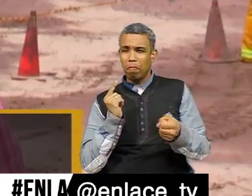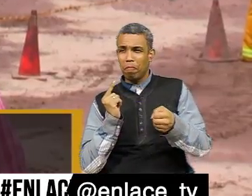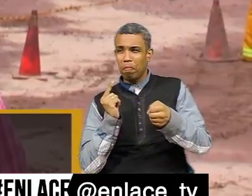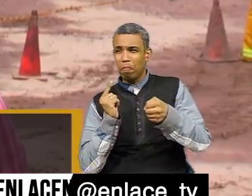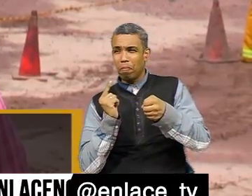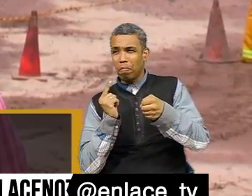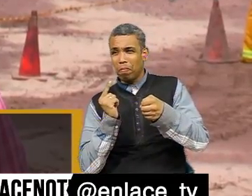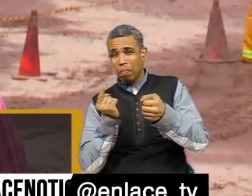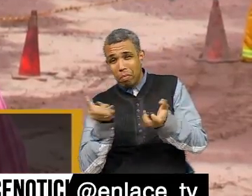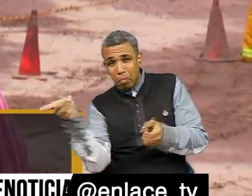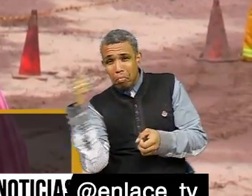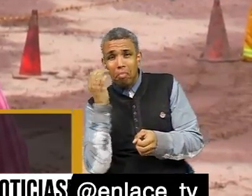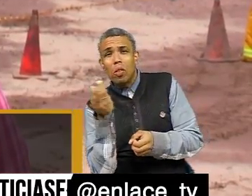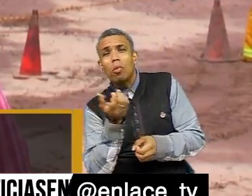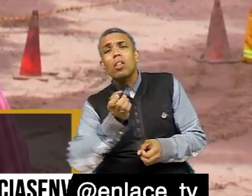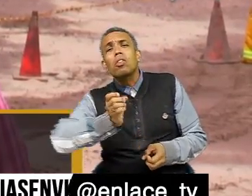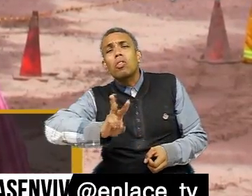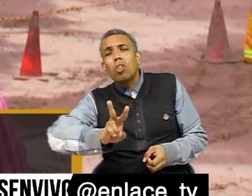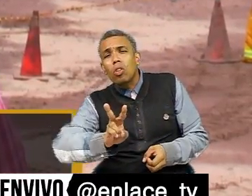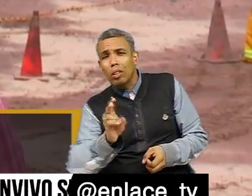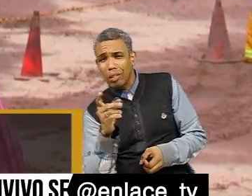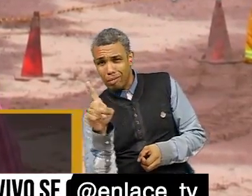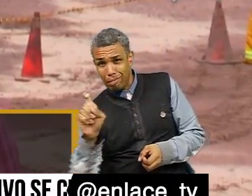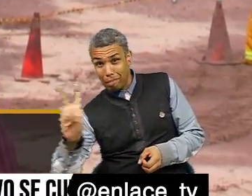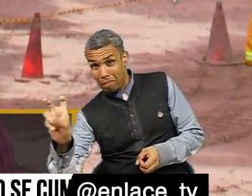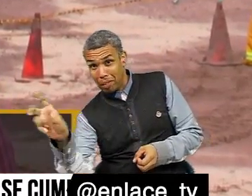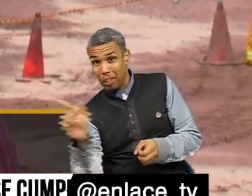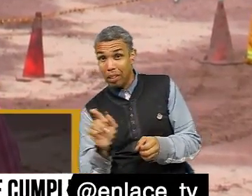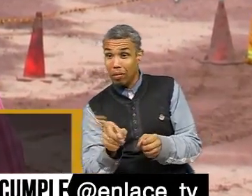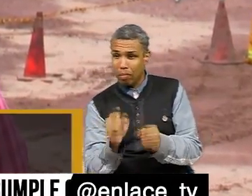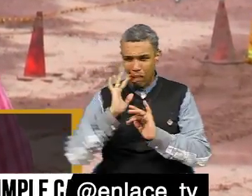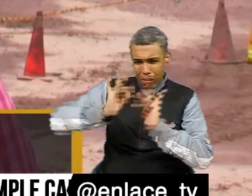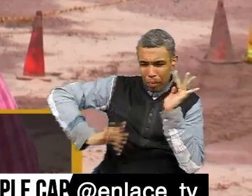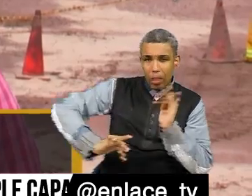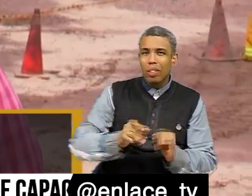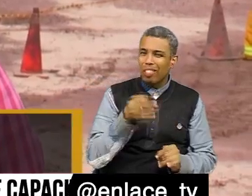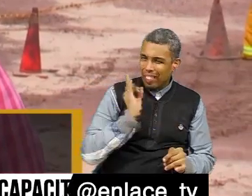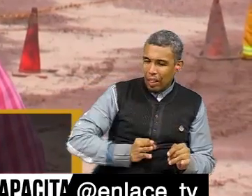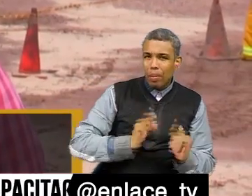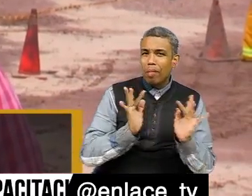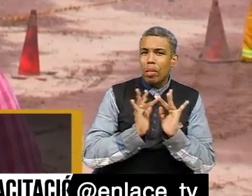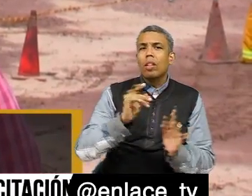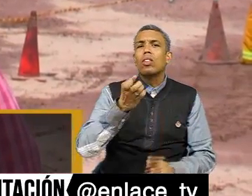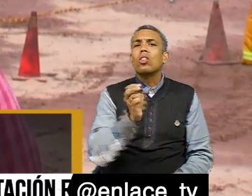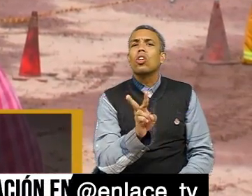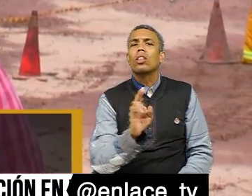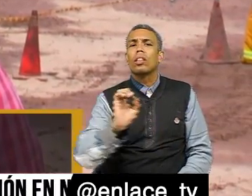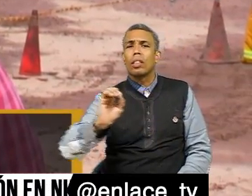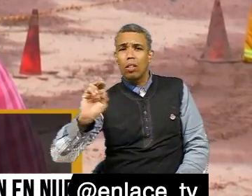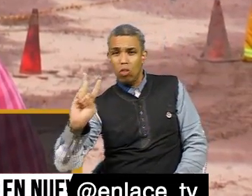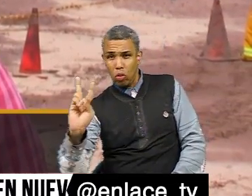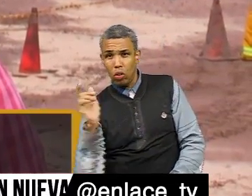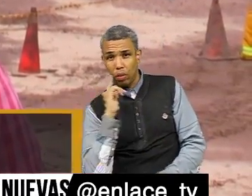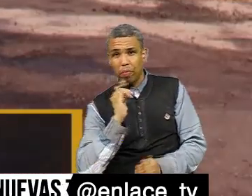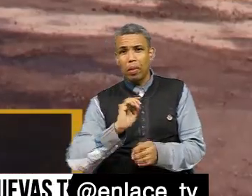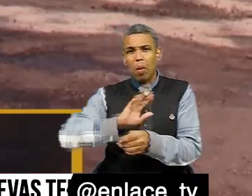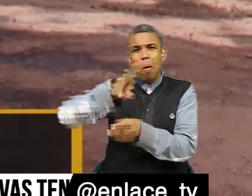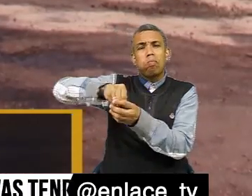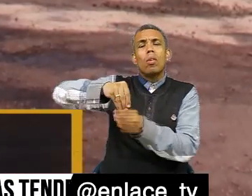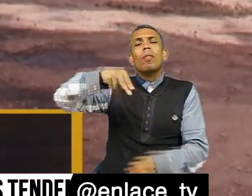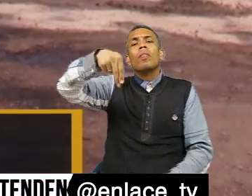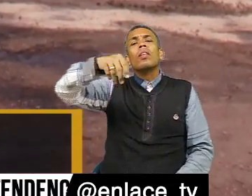los señores de los bomberos se percataron del tema y el señor les manifestó que traía era nafta. Ellos pensaron que era crudo.